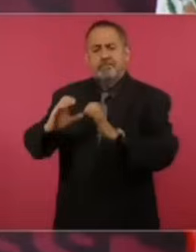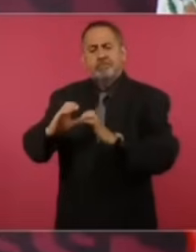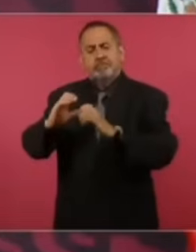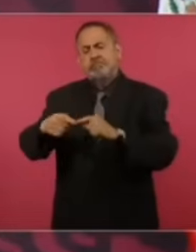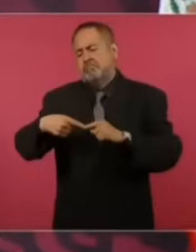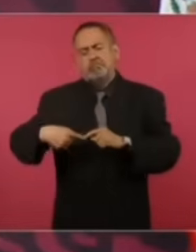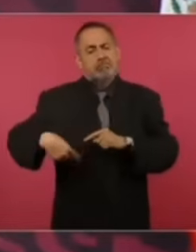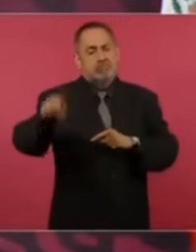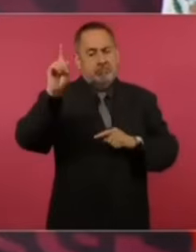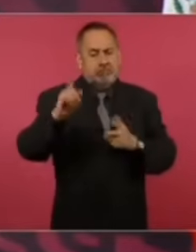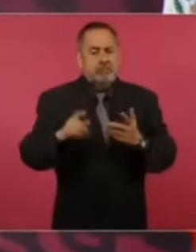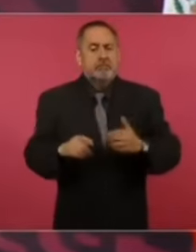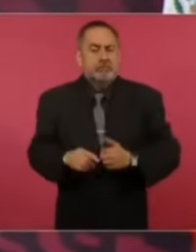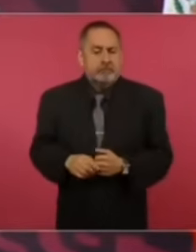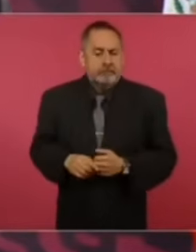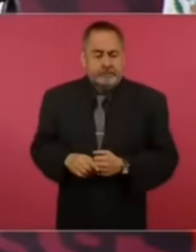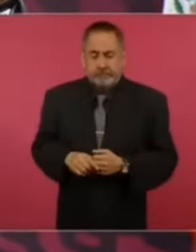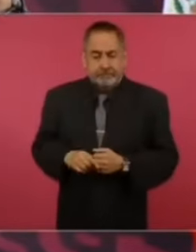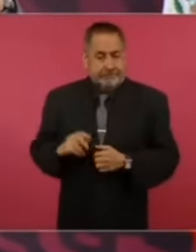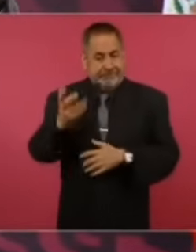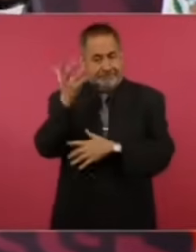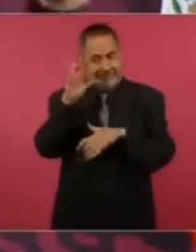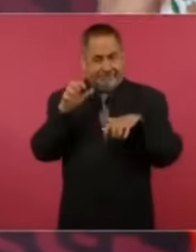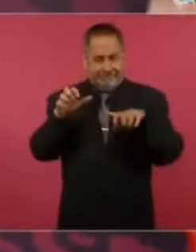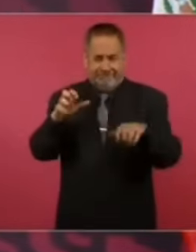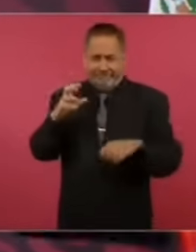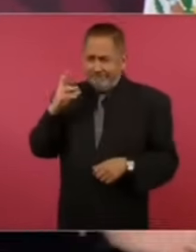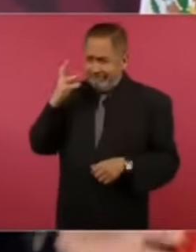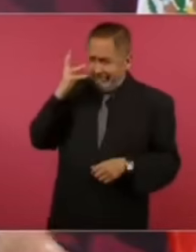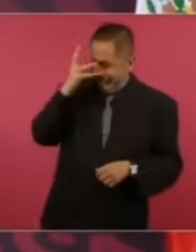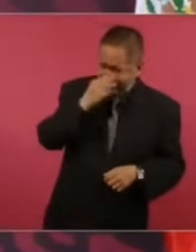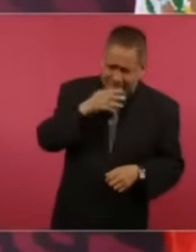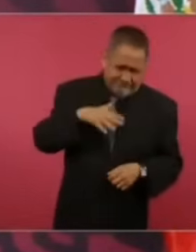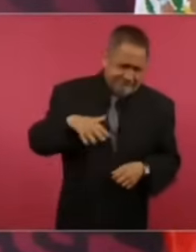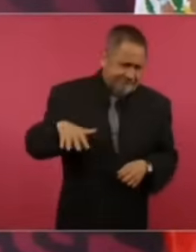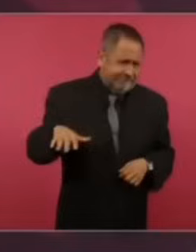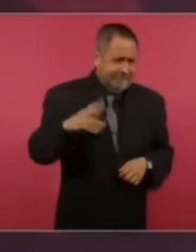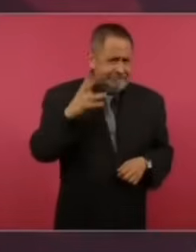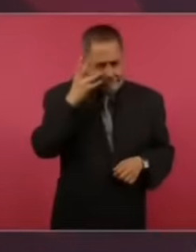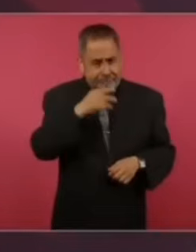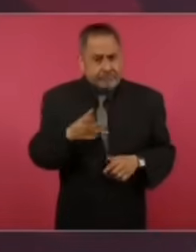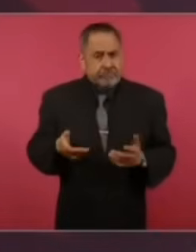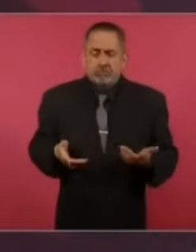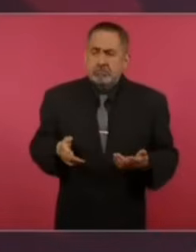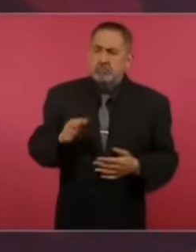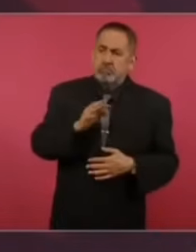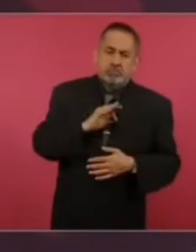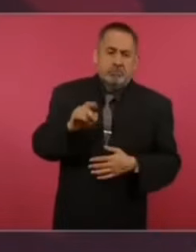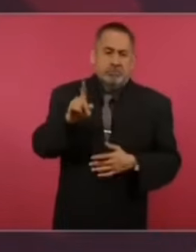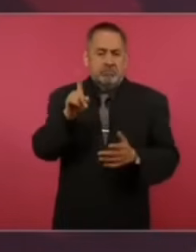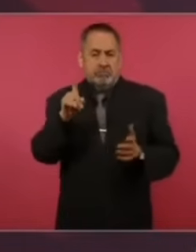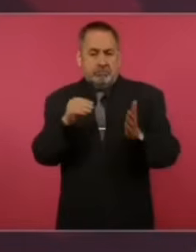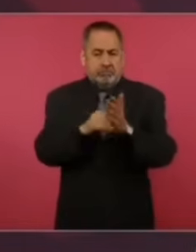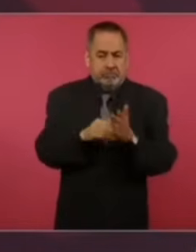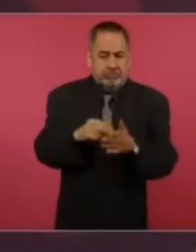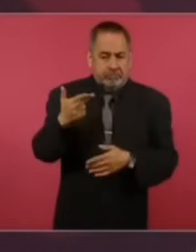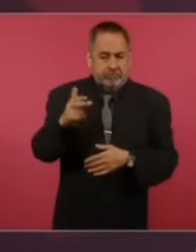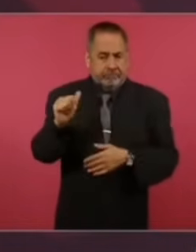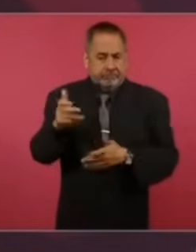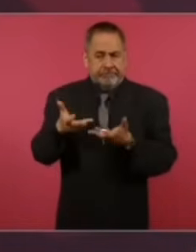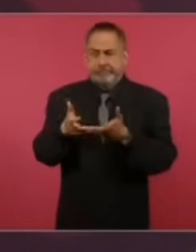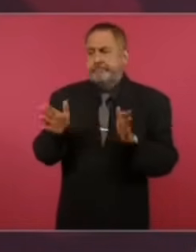ecológica que ser un parque bellísimo estamos hablando de más de 1000